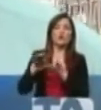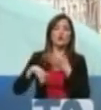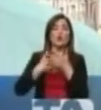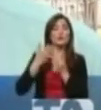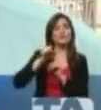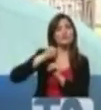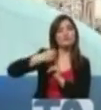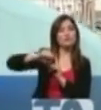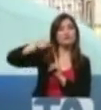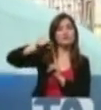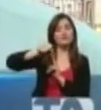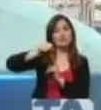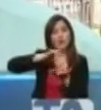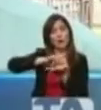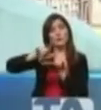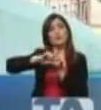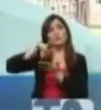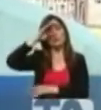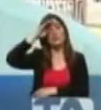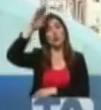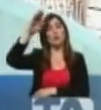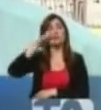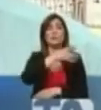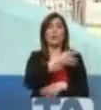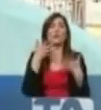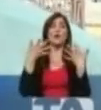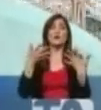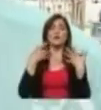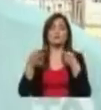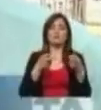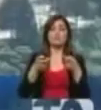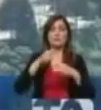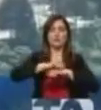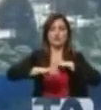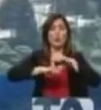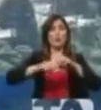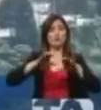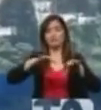sistema de los aviones que tiene la policía se manejan desde Guayaquil por la infraestructura